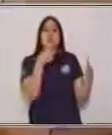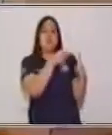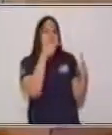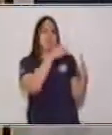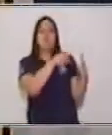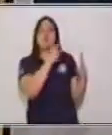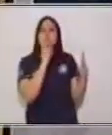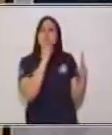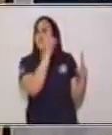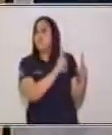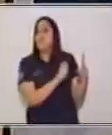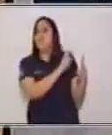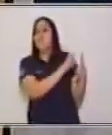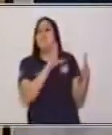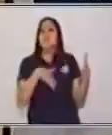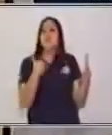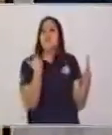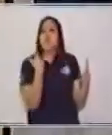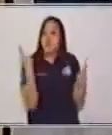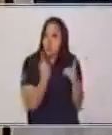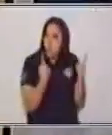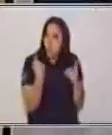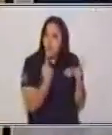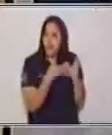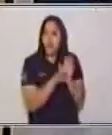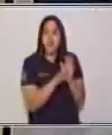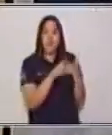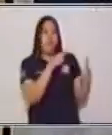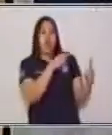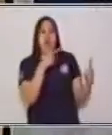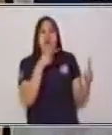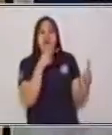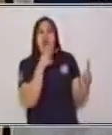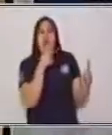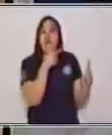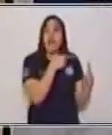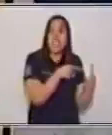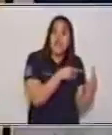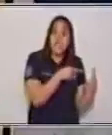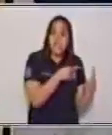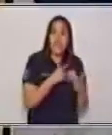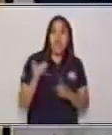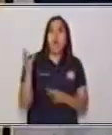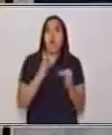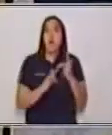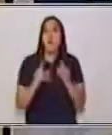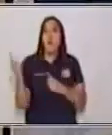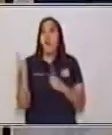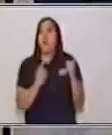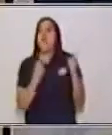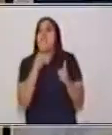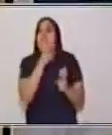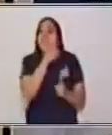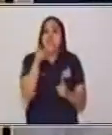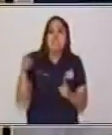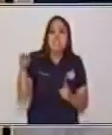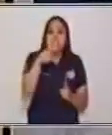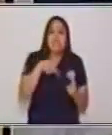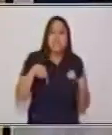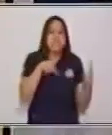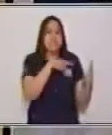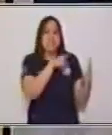interrogar sobre las siguientes fórmulas. ¿A quién lee o a quién lees? Porque pueden ser dos.